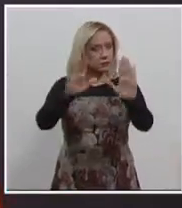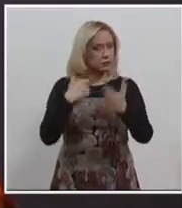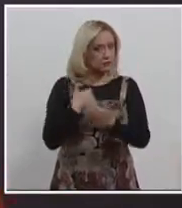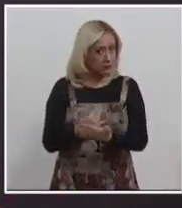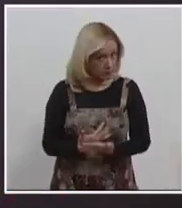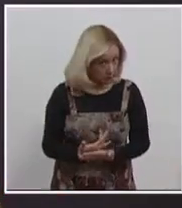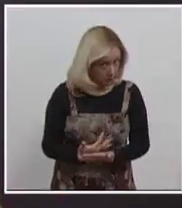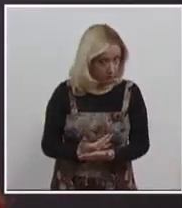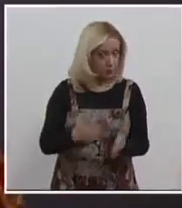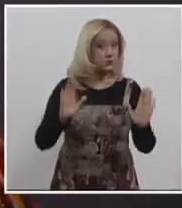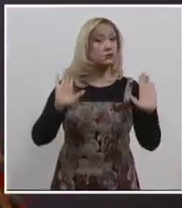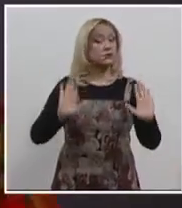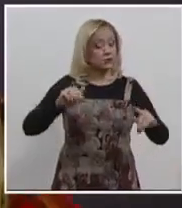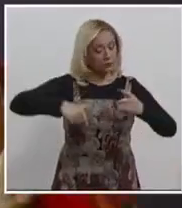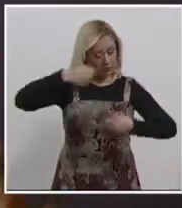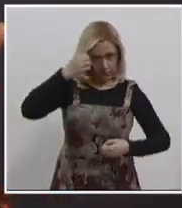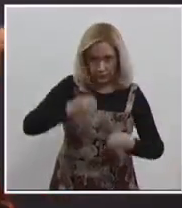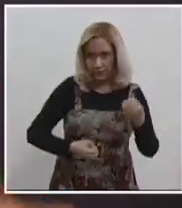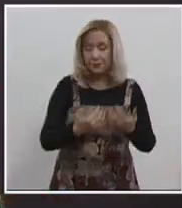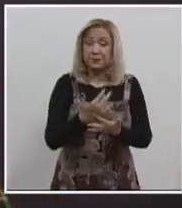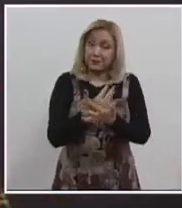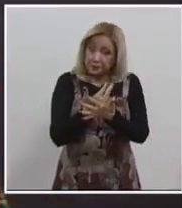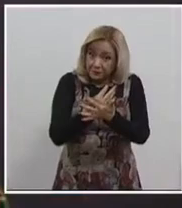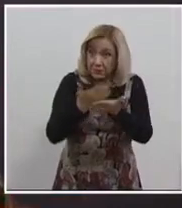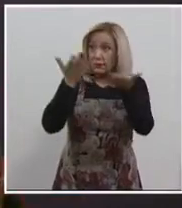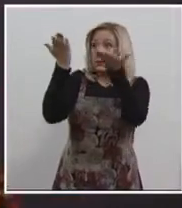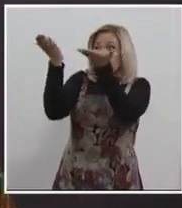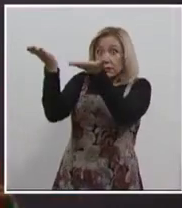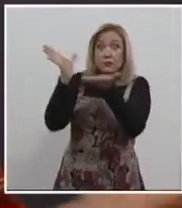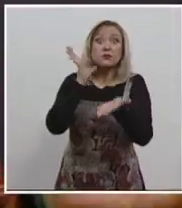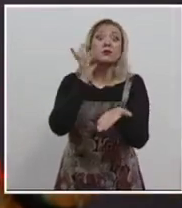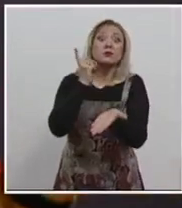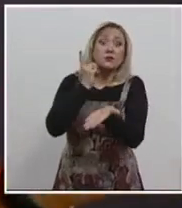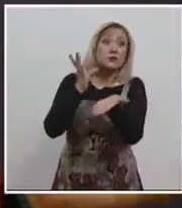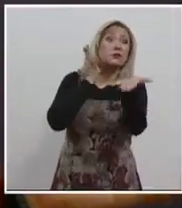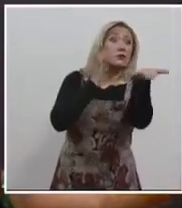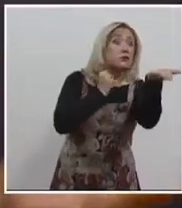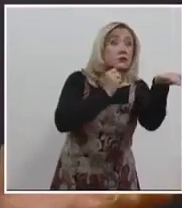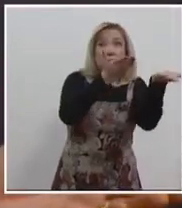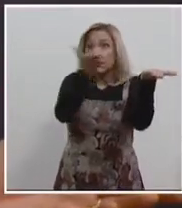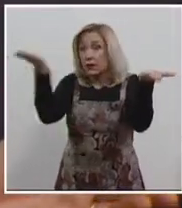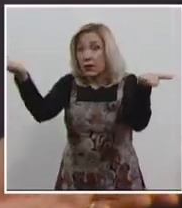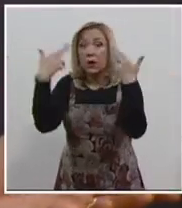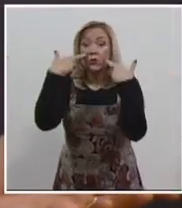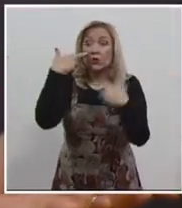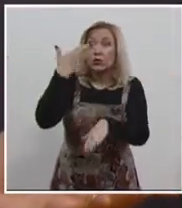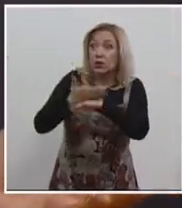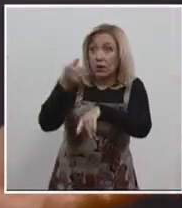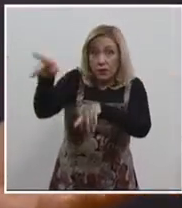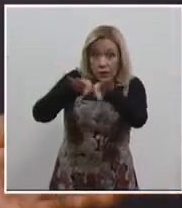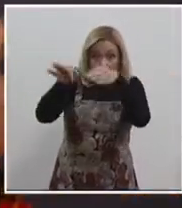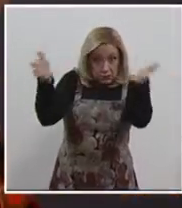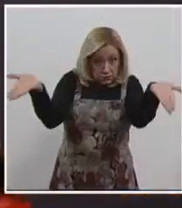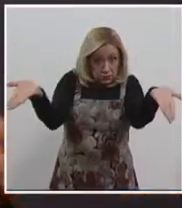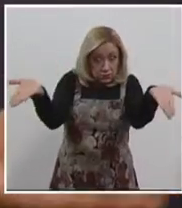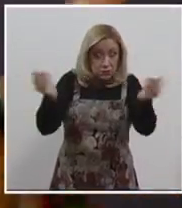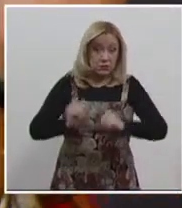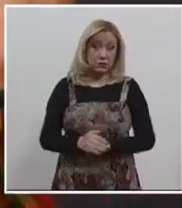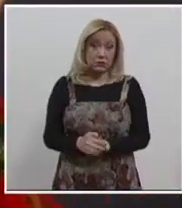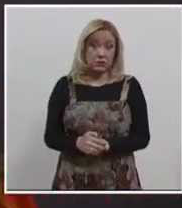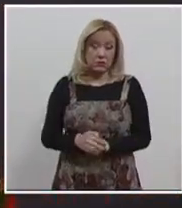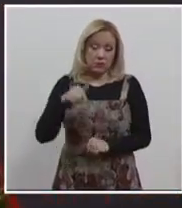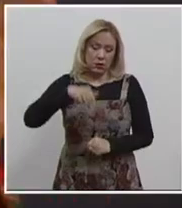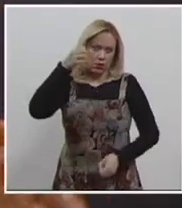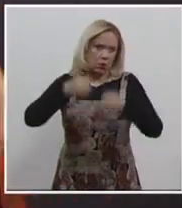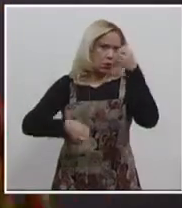esta Corte aguarda que los poderes de la República asuman sus responsabilidades y sus funciones. La Corte hará